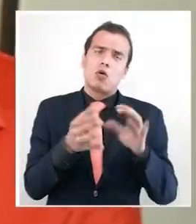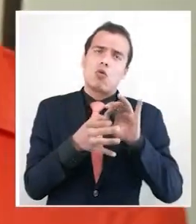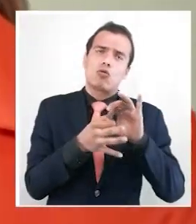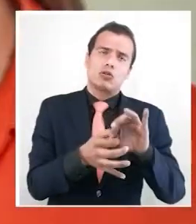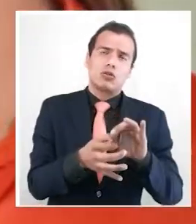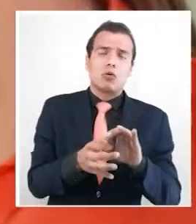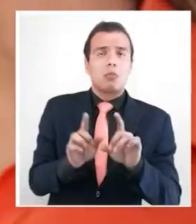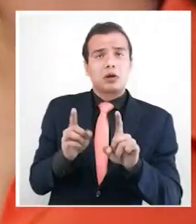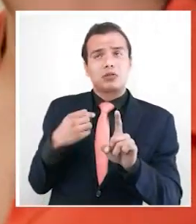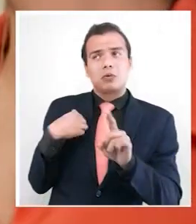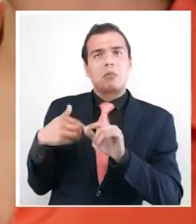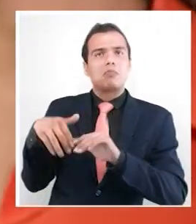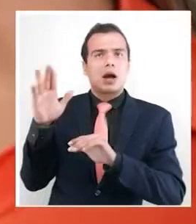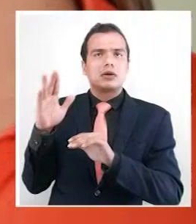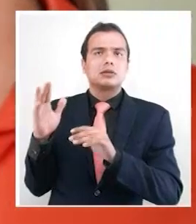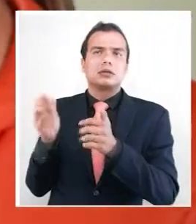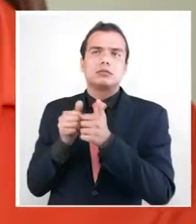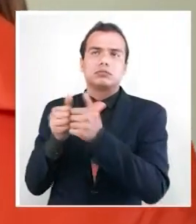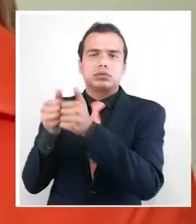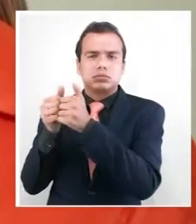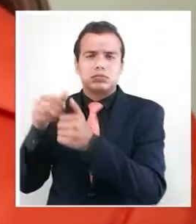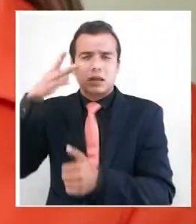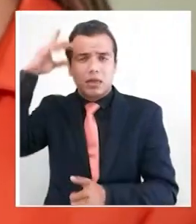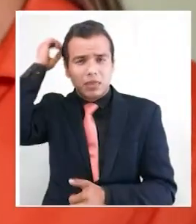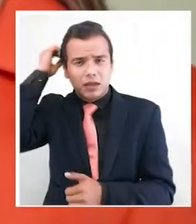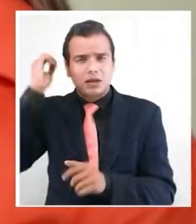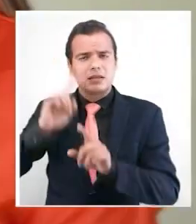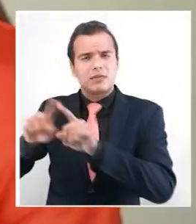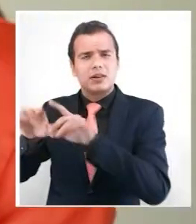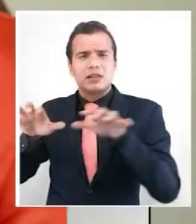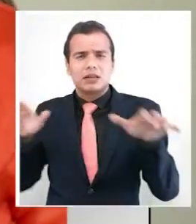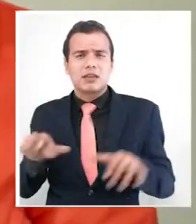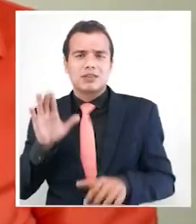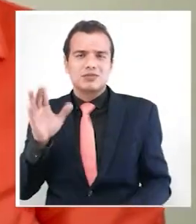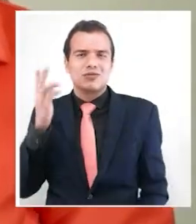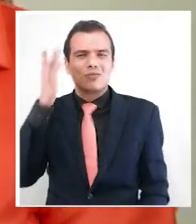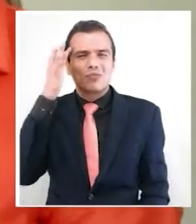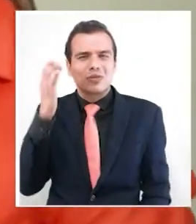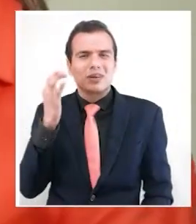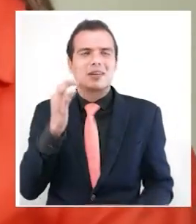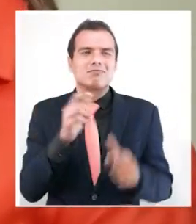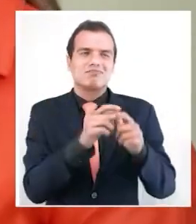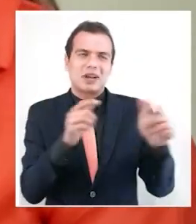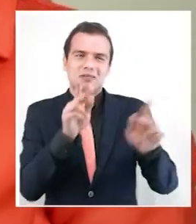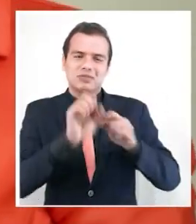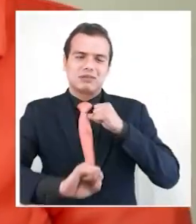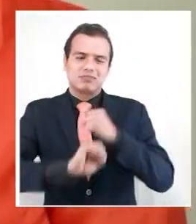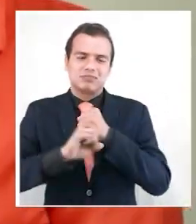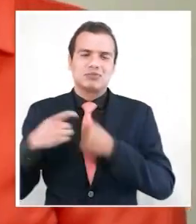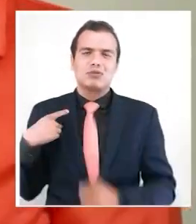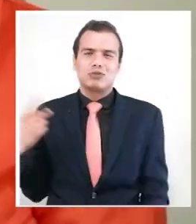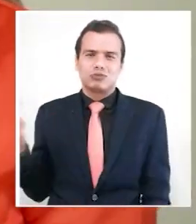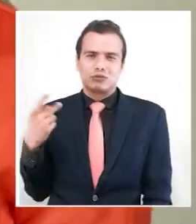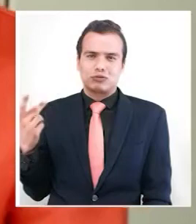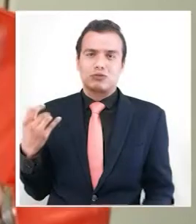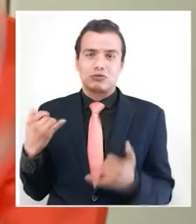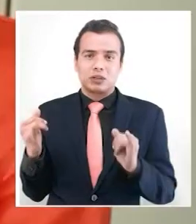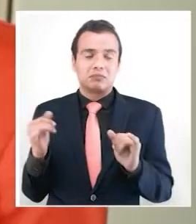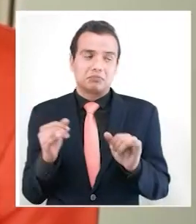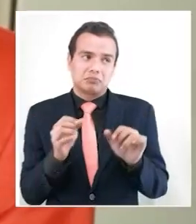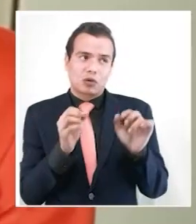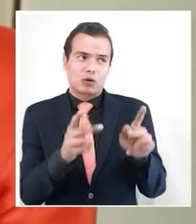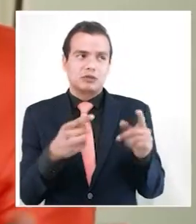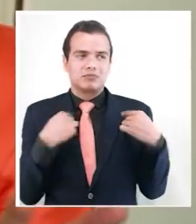invitan más a ellas que a los otros candidatos, me invitan más a mí y todo. ¿Por qué? Porque vamos liderando las encuestas. Bueno, Roberto, estamos